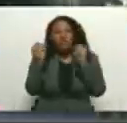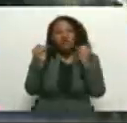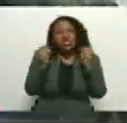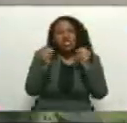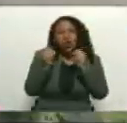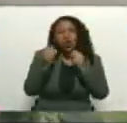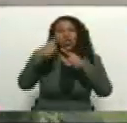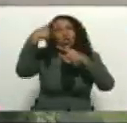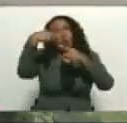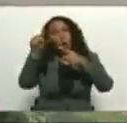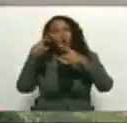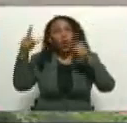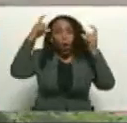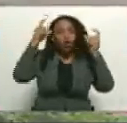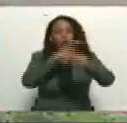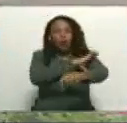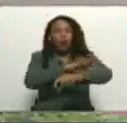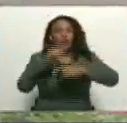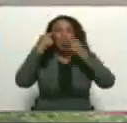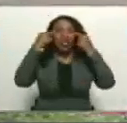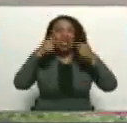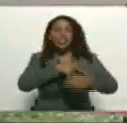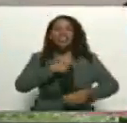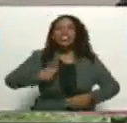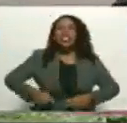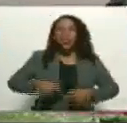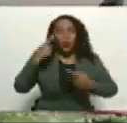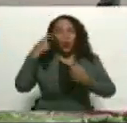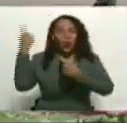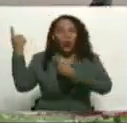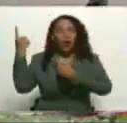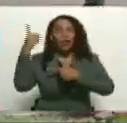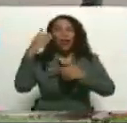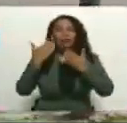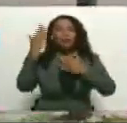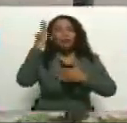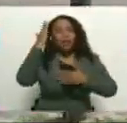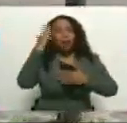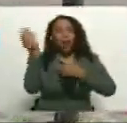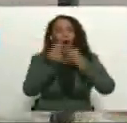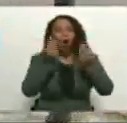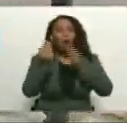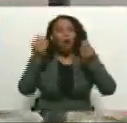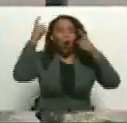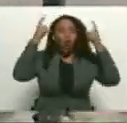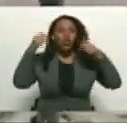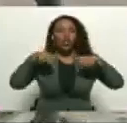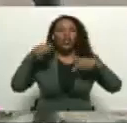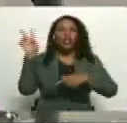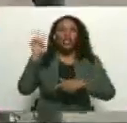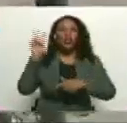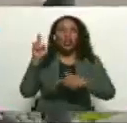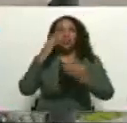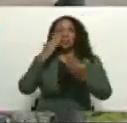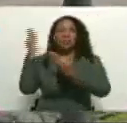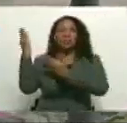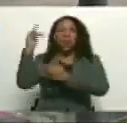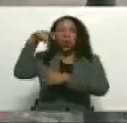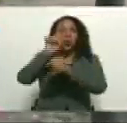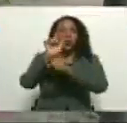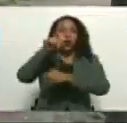conocen, y es un trabajo en el que nosotros hemos venido avanzando para que conozcan el oso nuestro, esta especie que solo está presente en